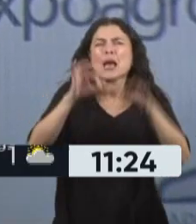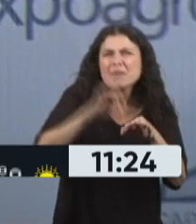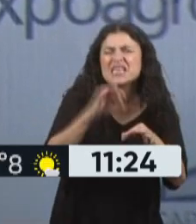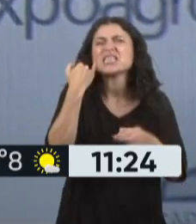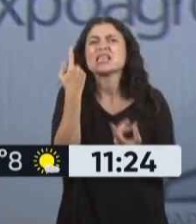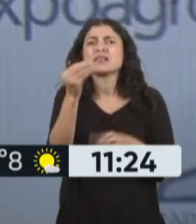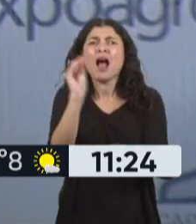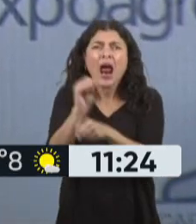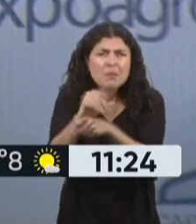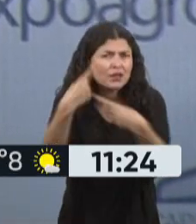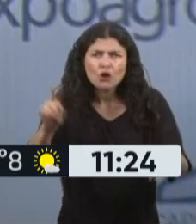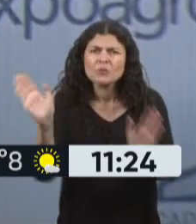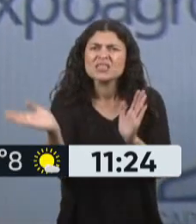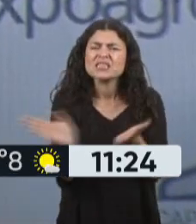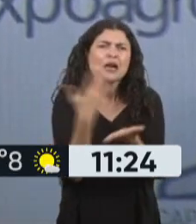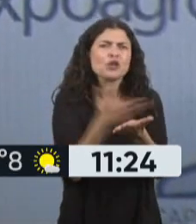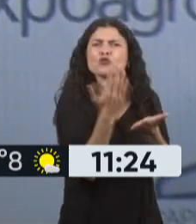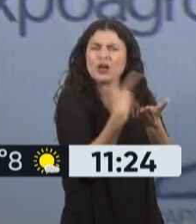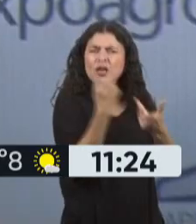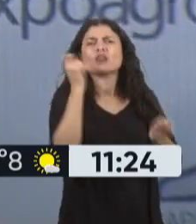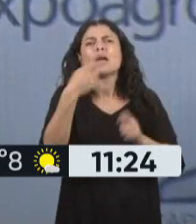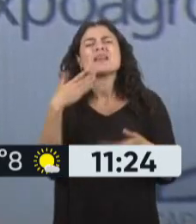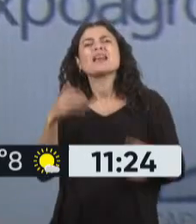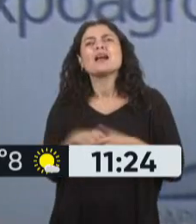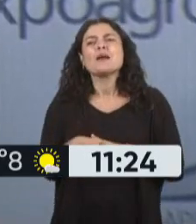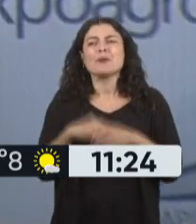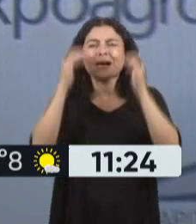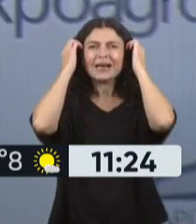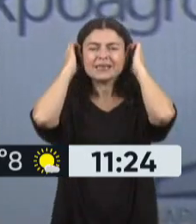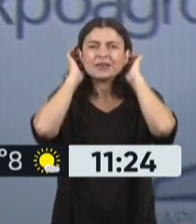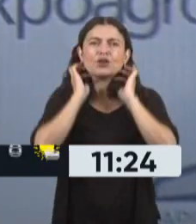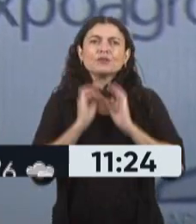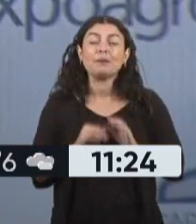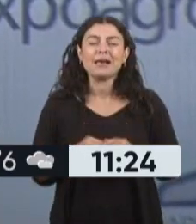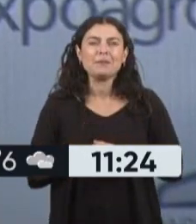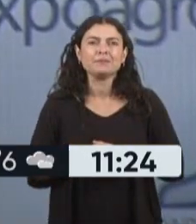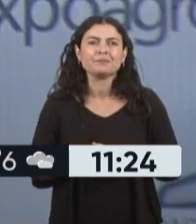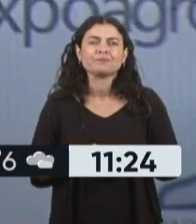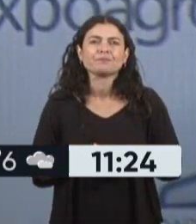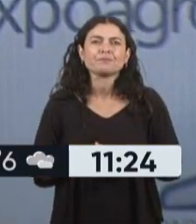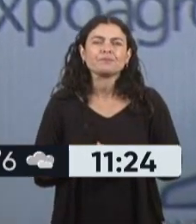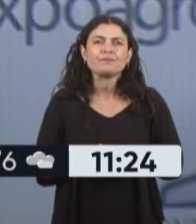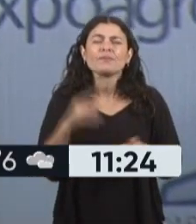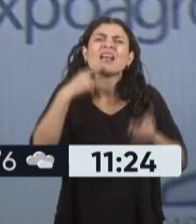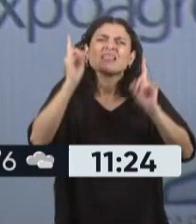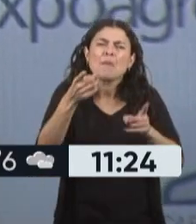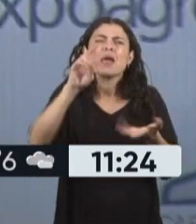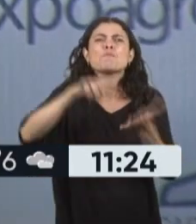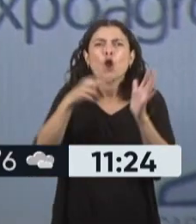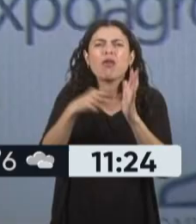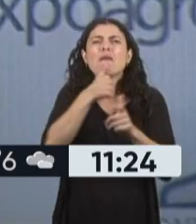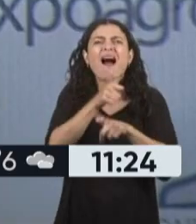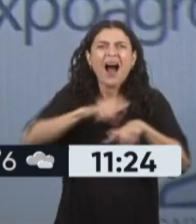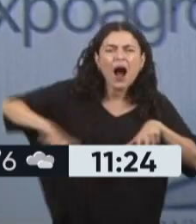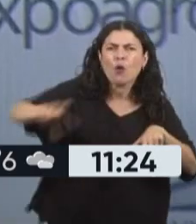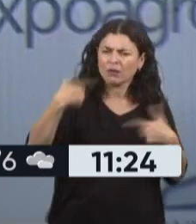los alimentos. Redujimos aranceles a la importación de fertilizantes, herbicidas y sistemas de riego. También comenzamos a poner en práctica